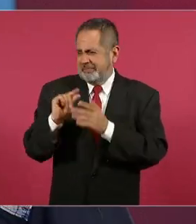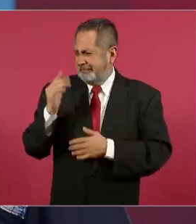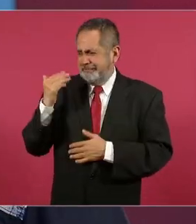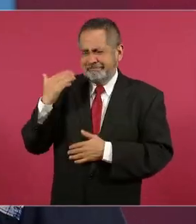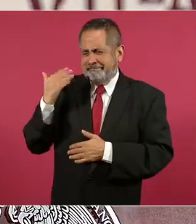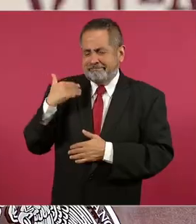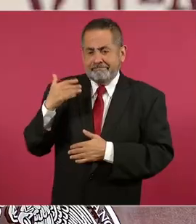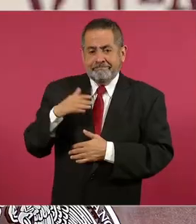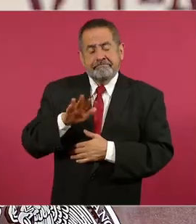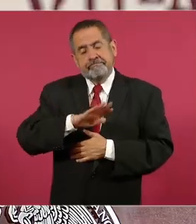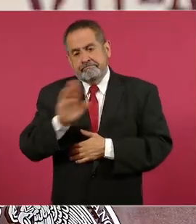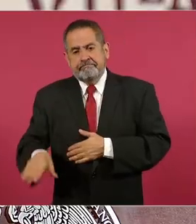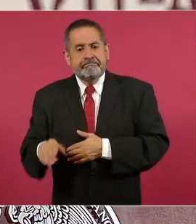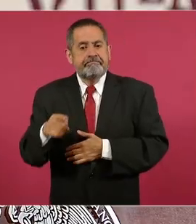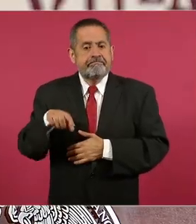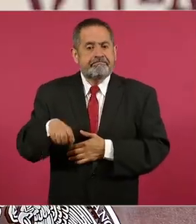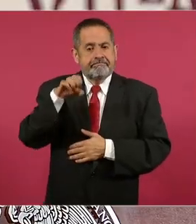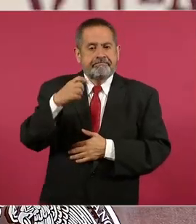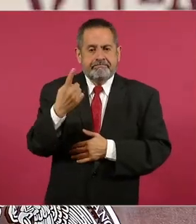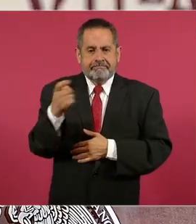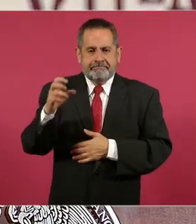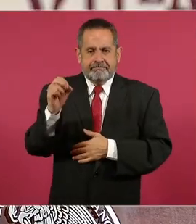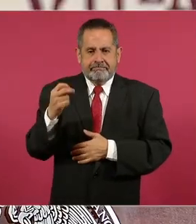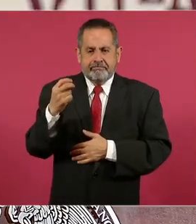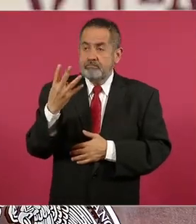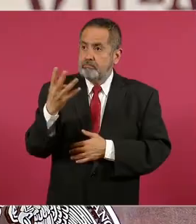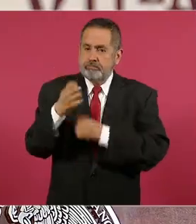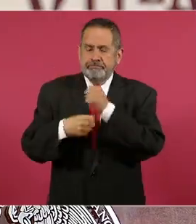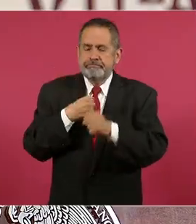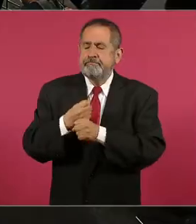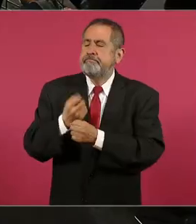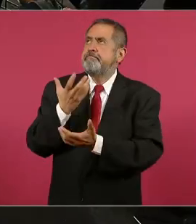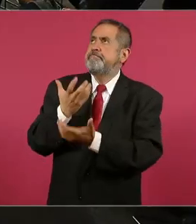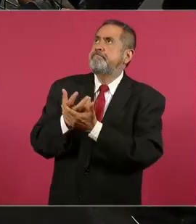con 104 años de edad. Descanse en paz.